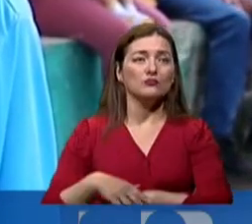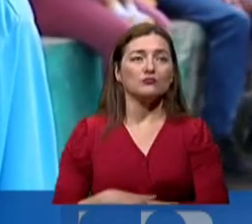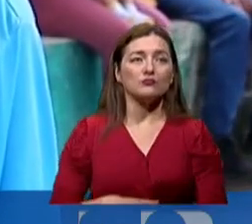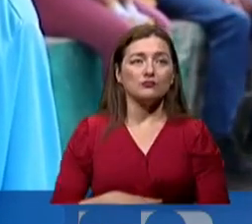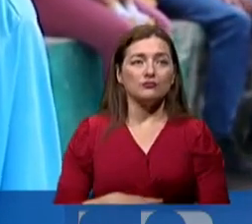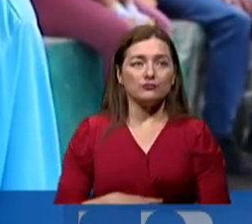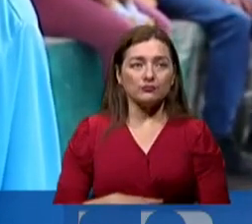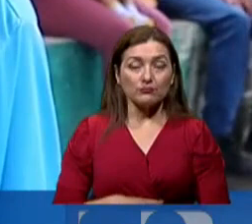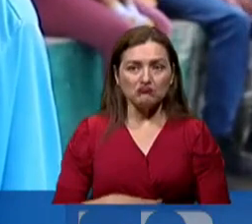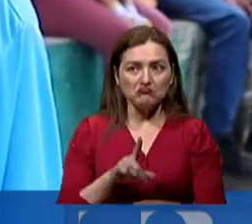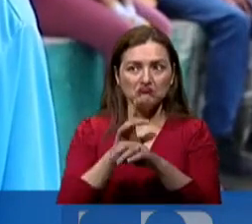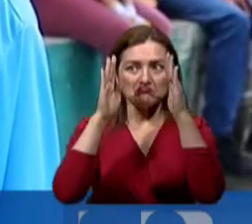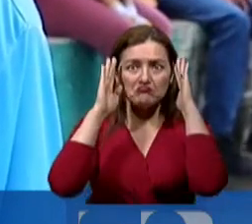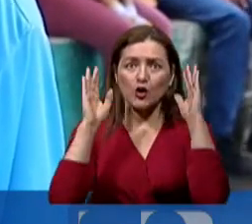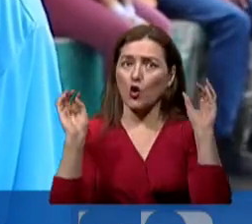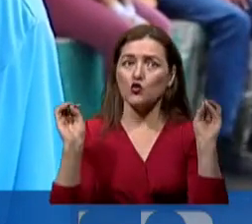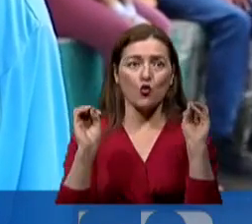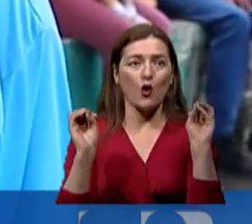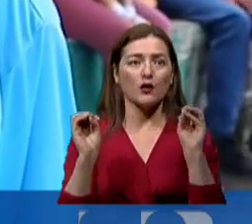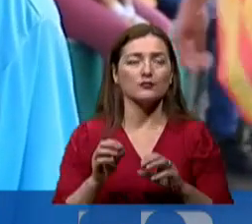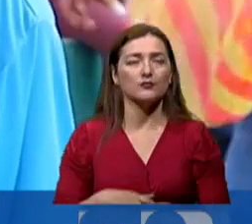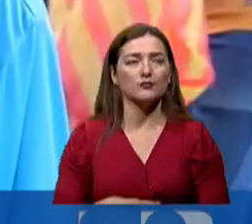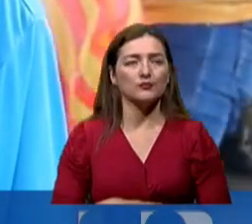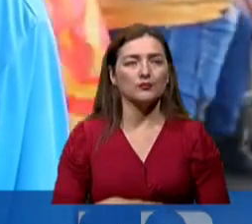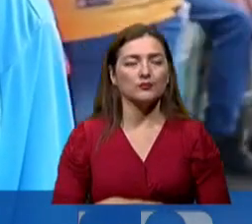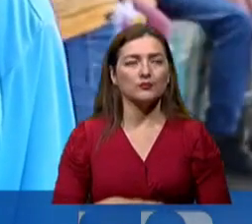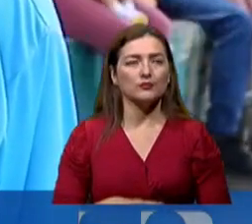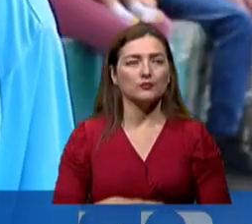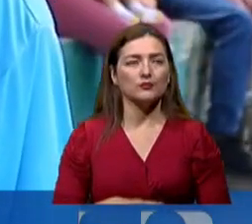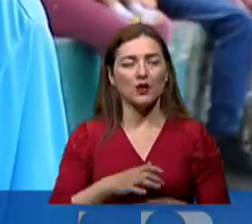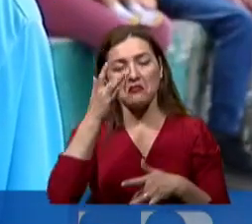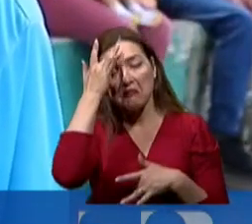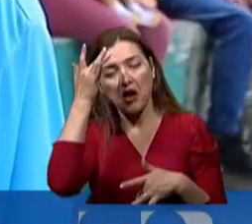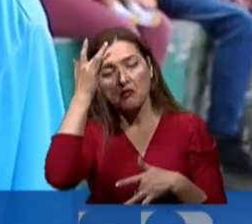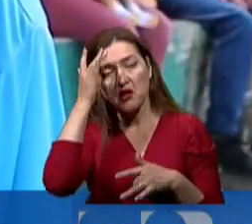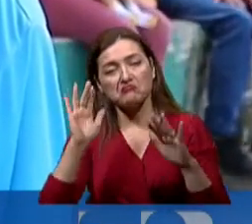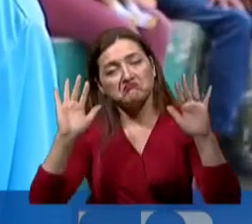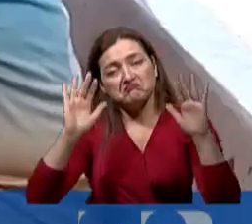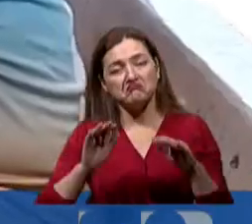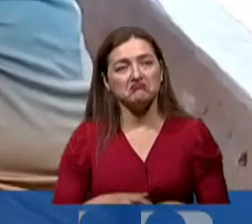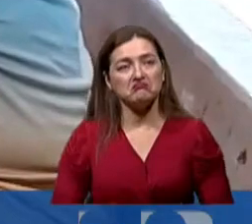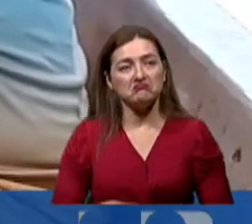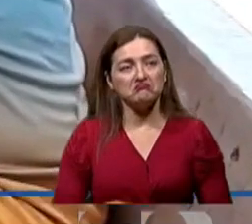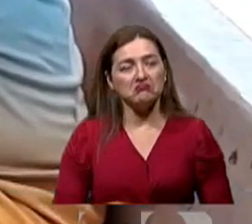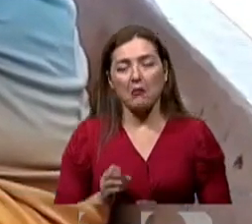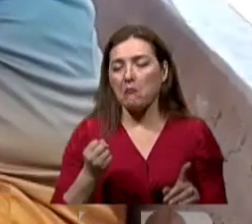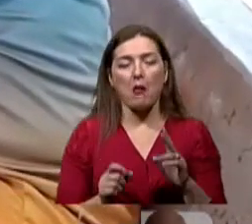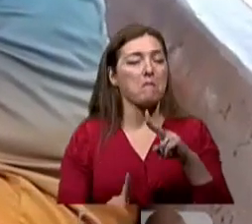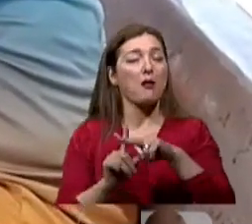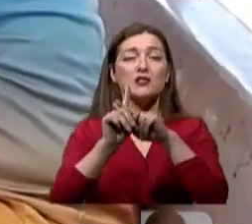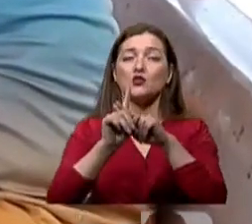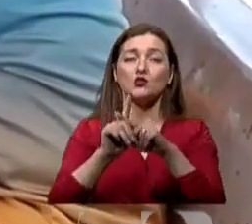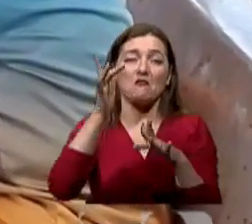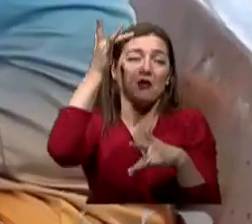hay atención médica, y solamente la enfermedad viene en cualquier rato. Por